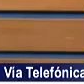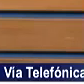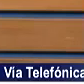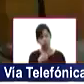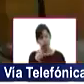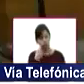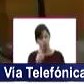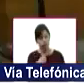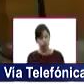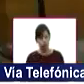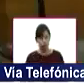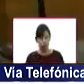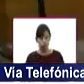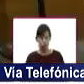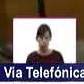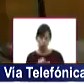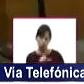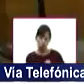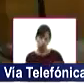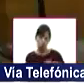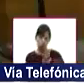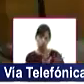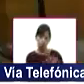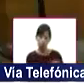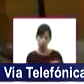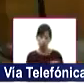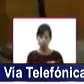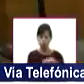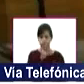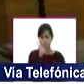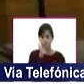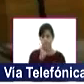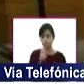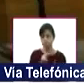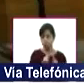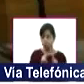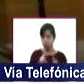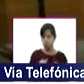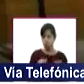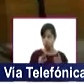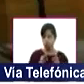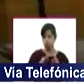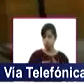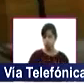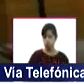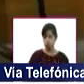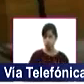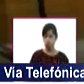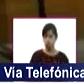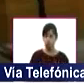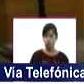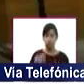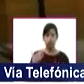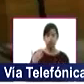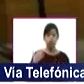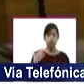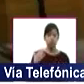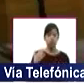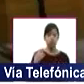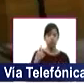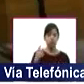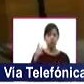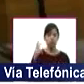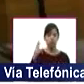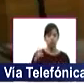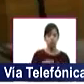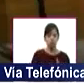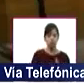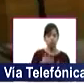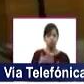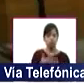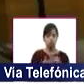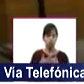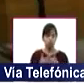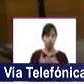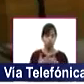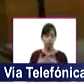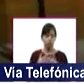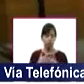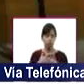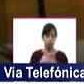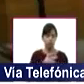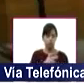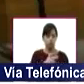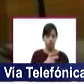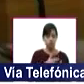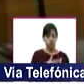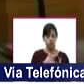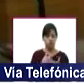la comparación, una encuesta como esta, telefónica y con una muestra de 400 casos, no es del